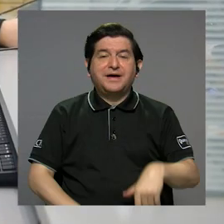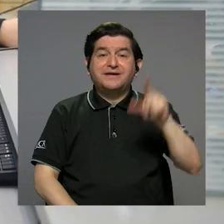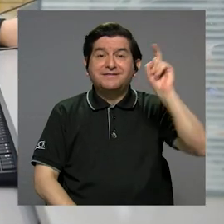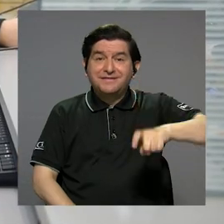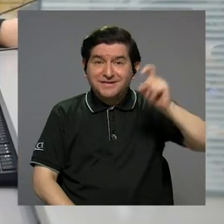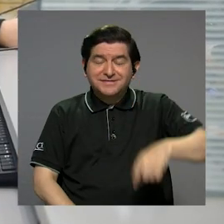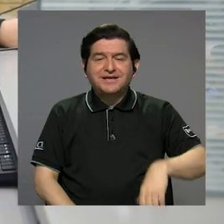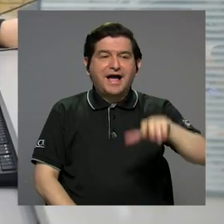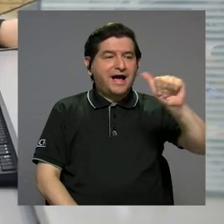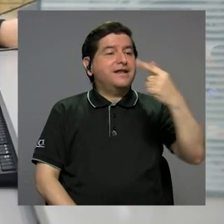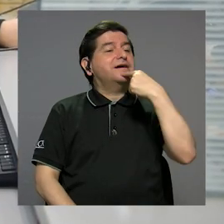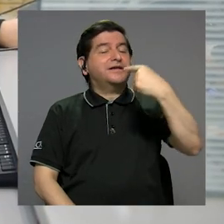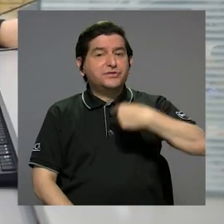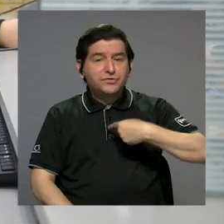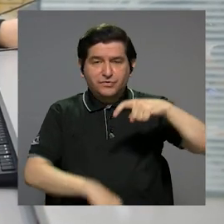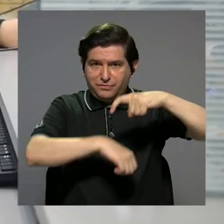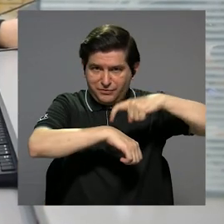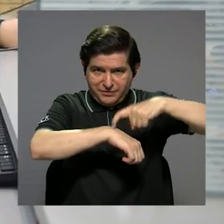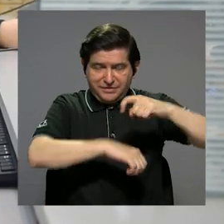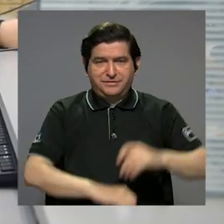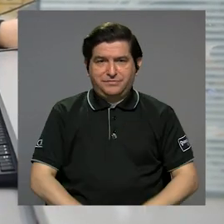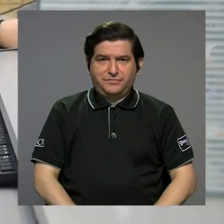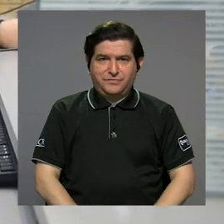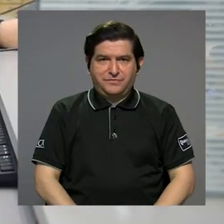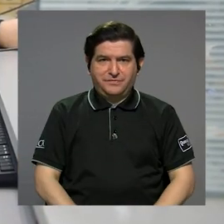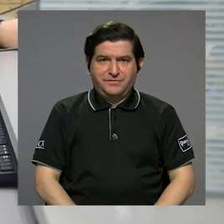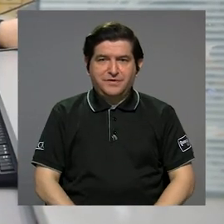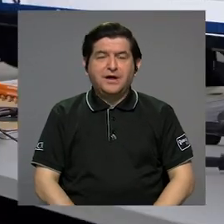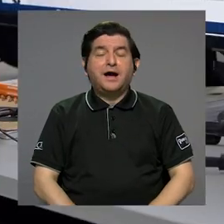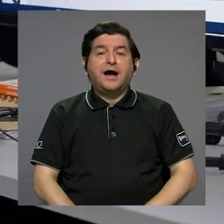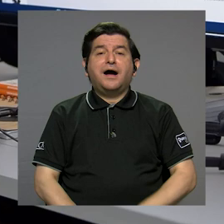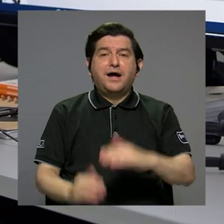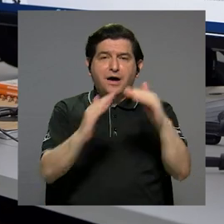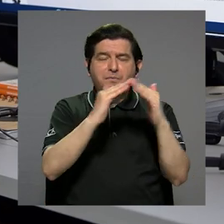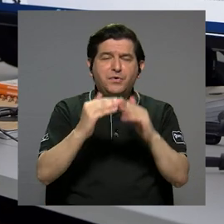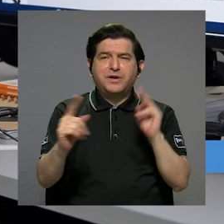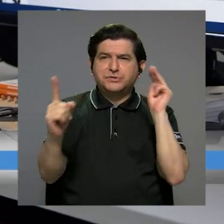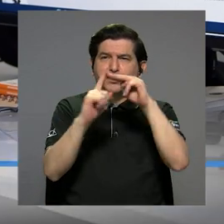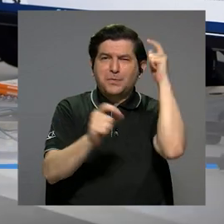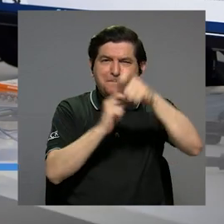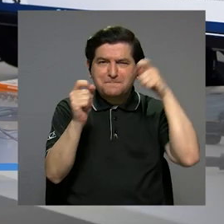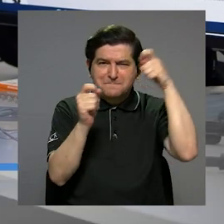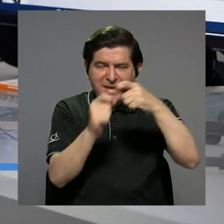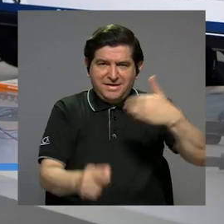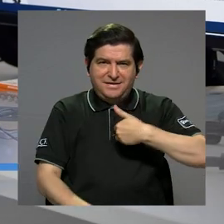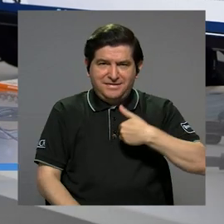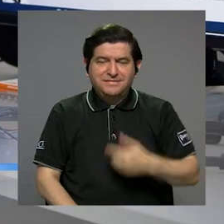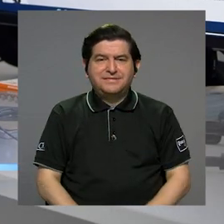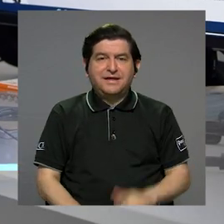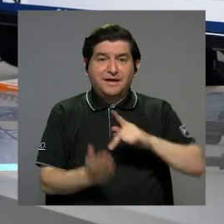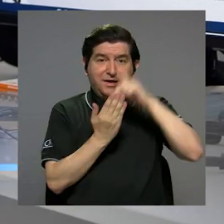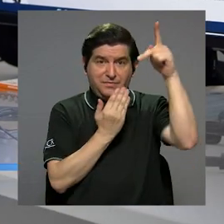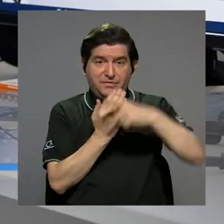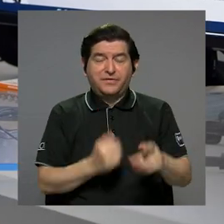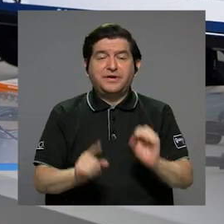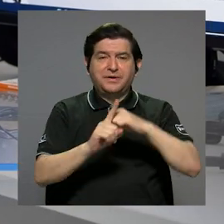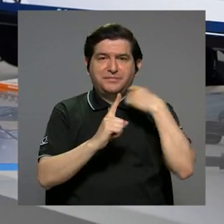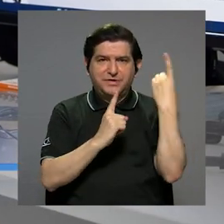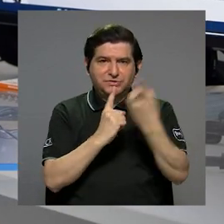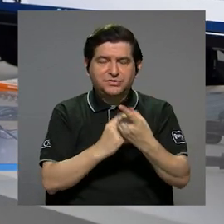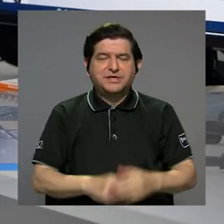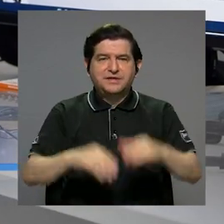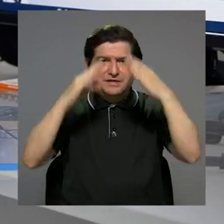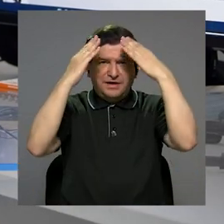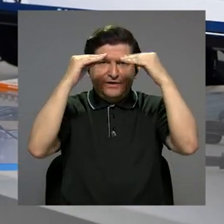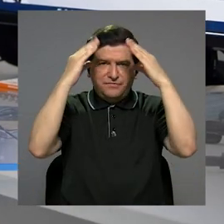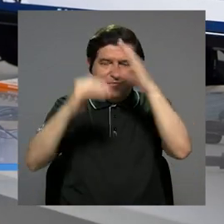que Alejandro me comentó en algún momento de llegar a un público meta específico que tiene el programa de la Sociedad de la